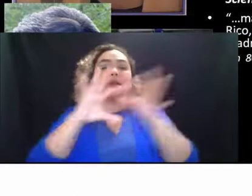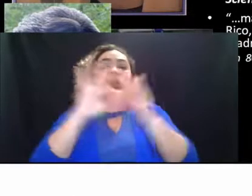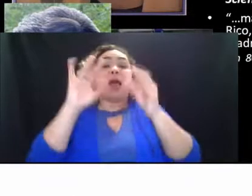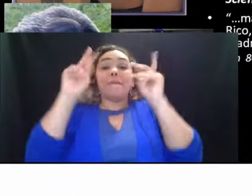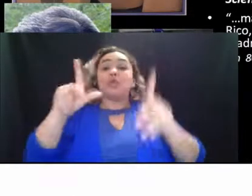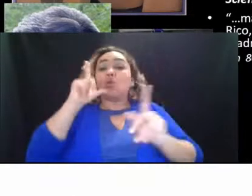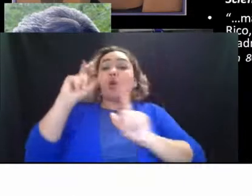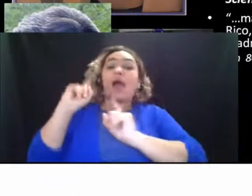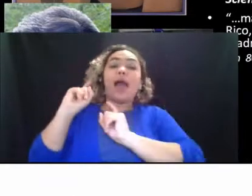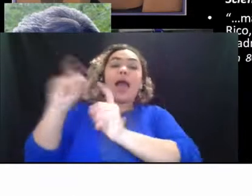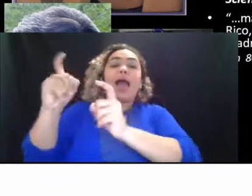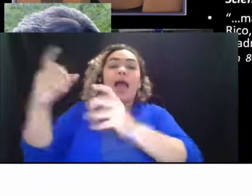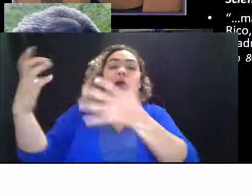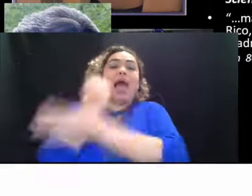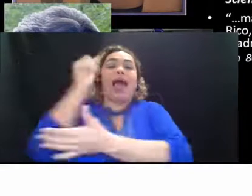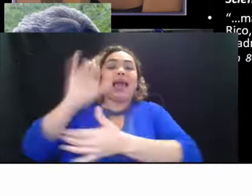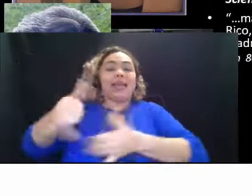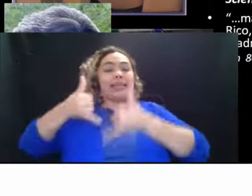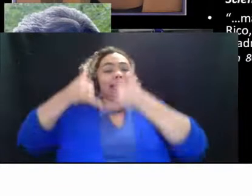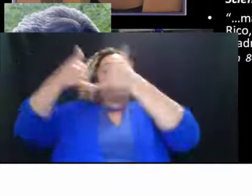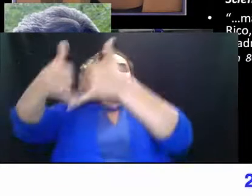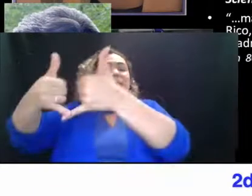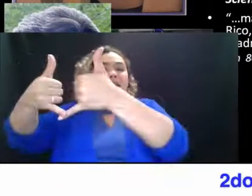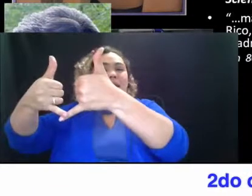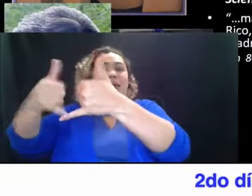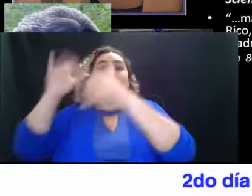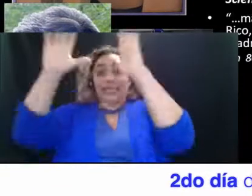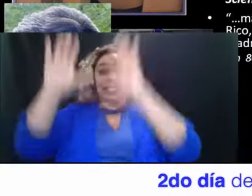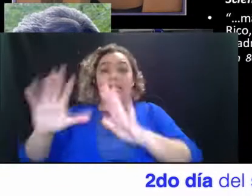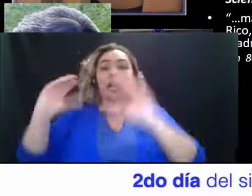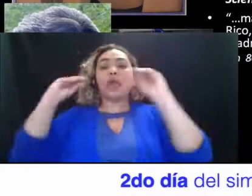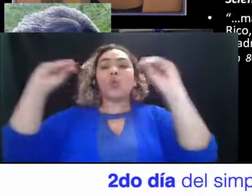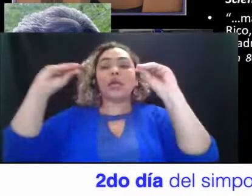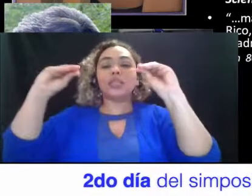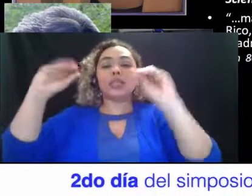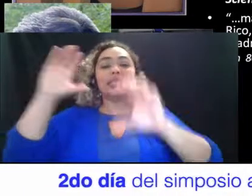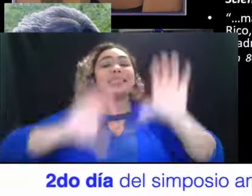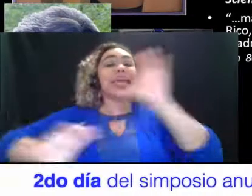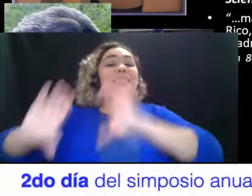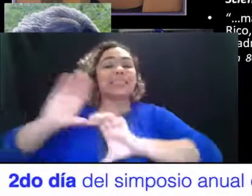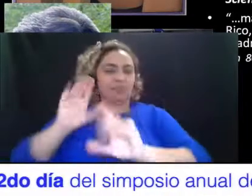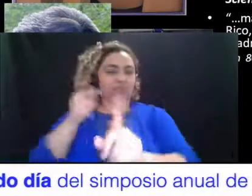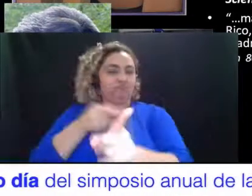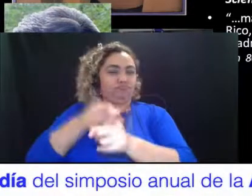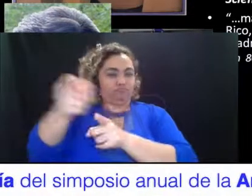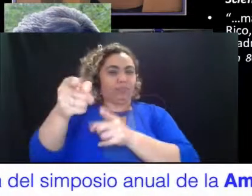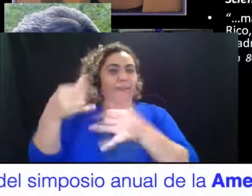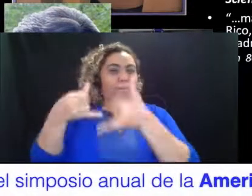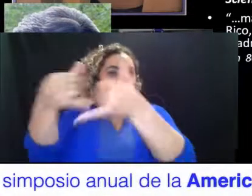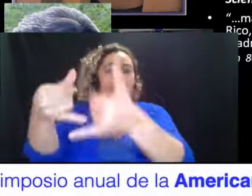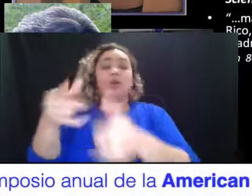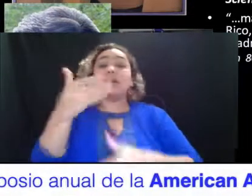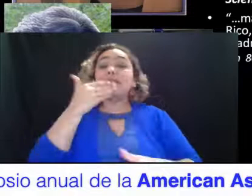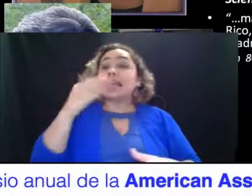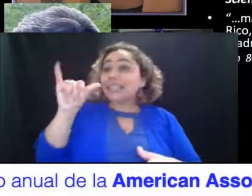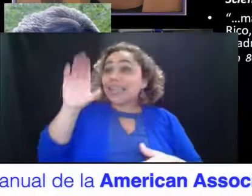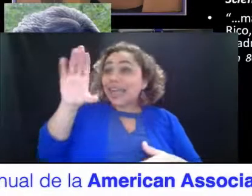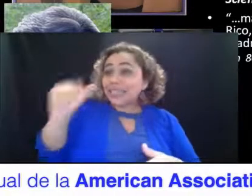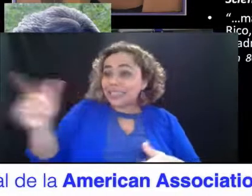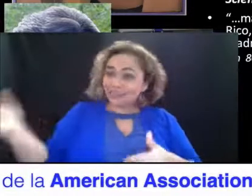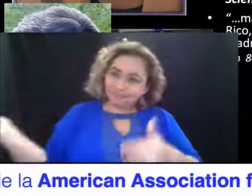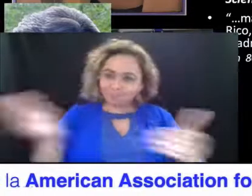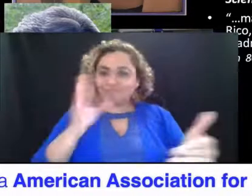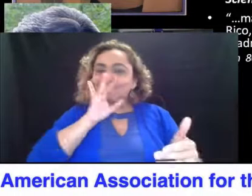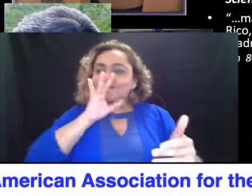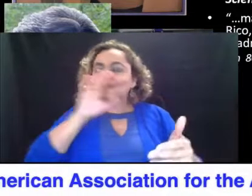año del premio Lucy Gaspar de excelencia en educación en ciencia. Así que Jessica, si estás por ahí, este es el momento.